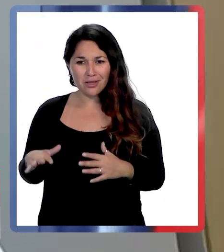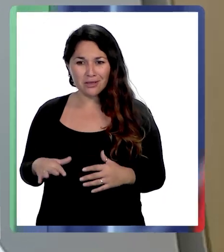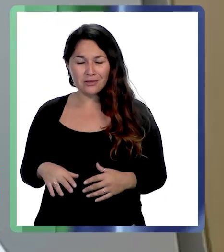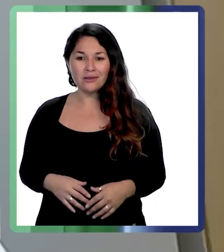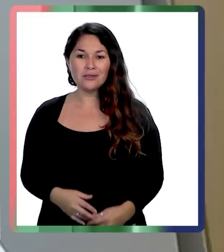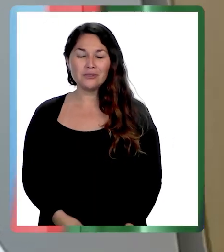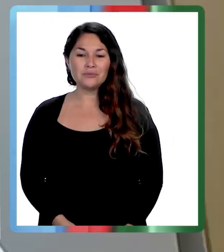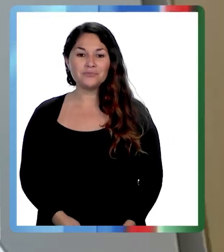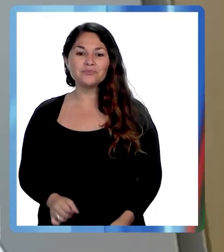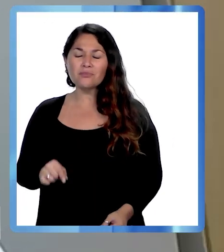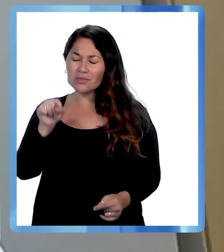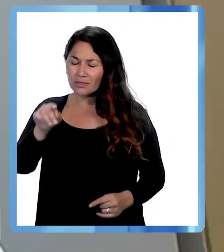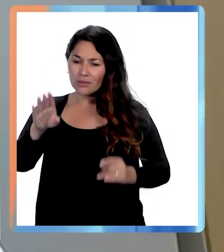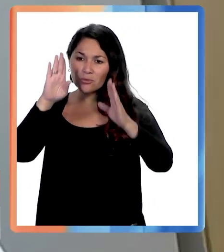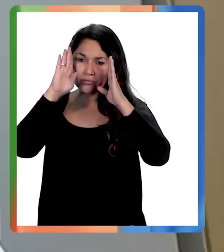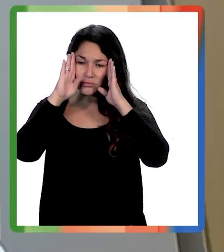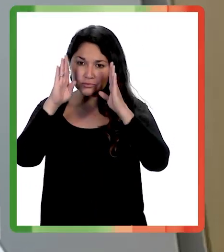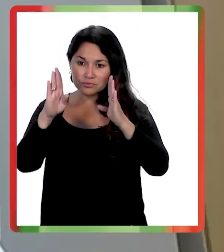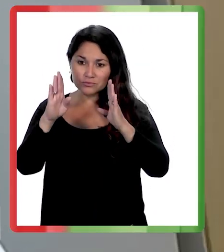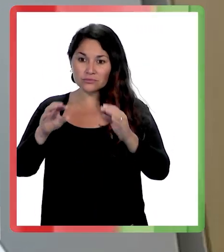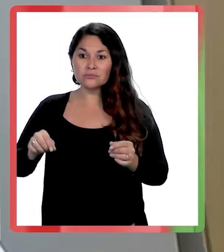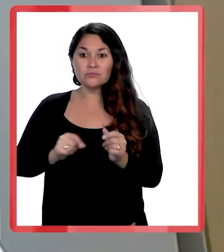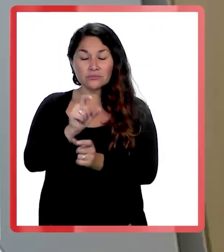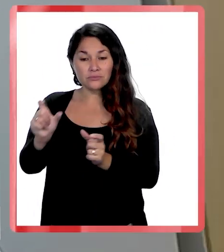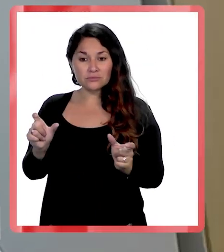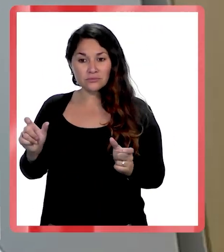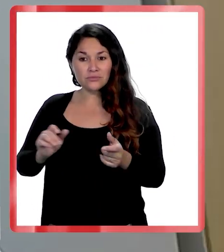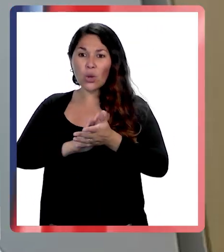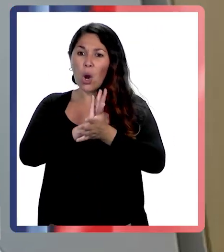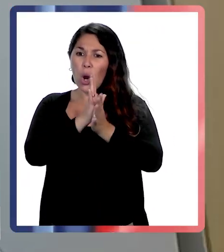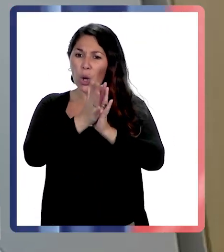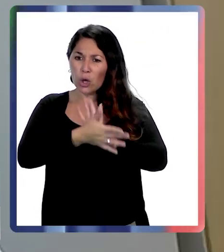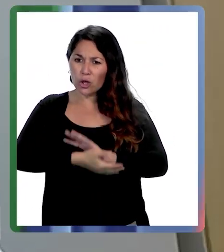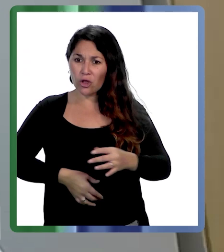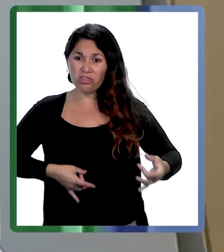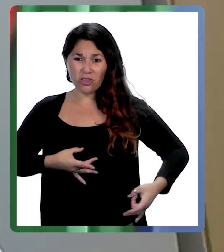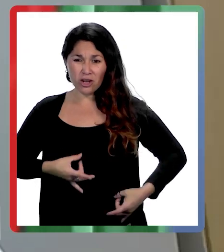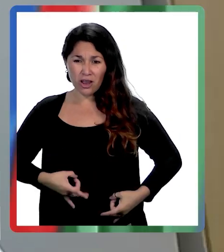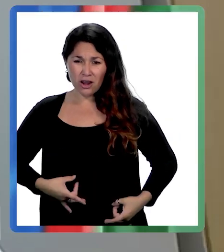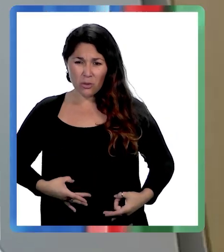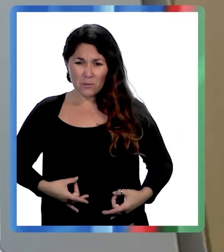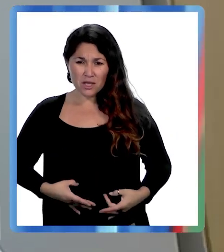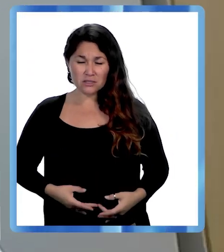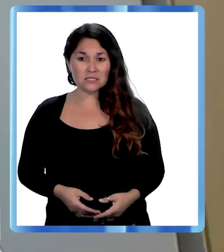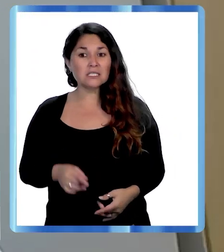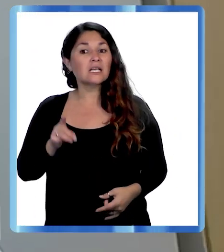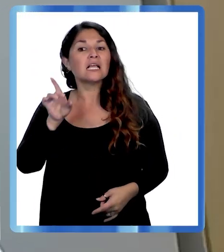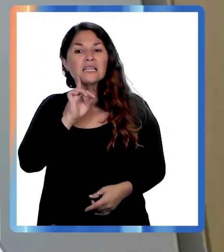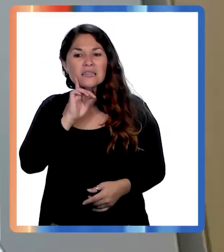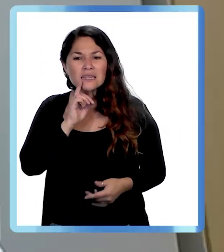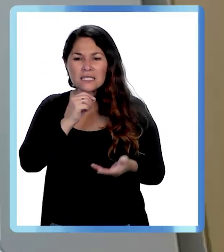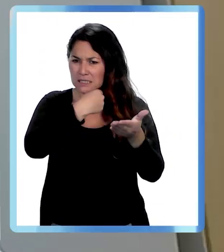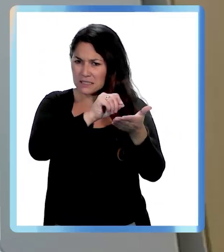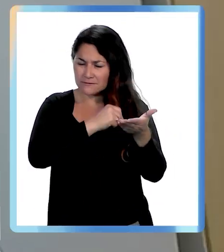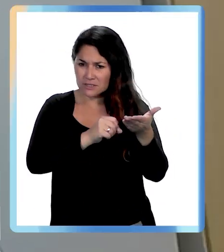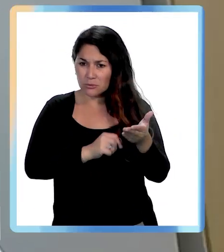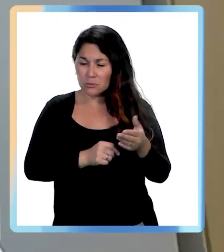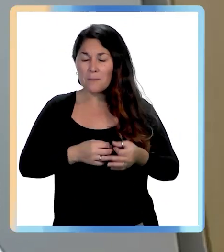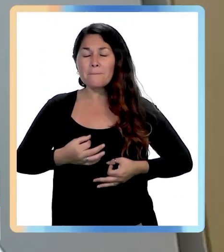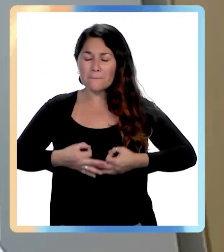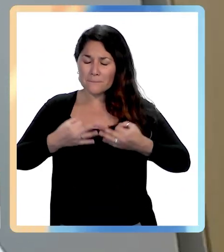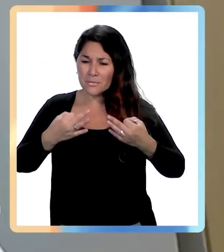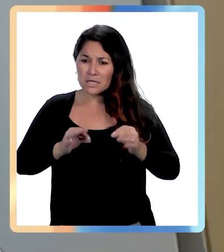poner el foco. Por ejemplo, para que sepa la población, todo dolor abdominal recurrente, en el fondo, tiene que ser evaluado por un